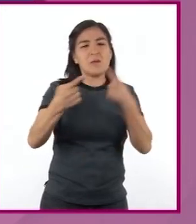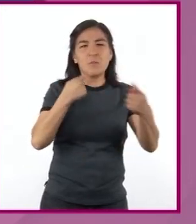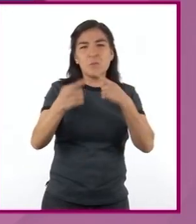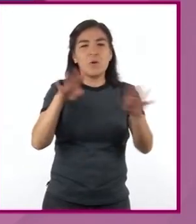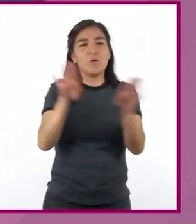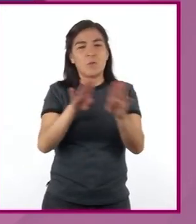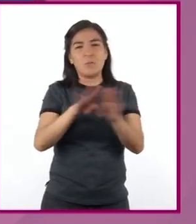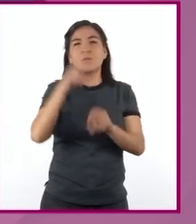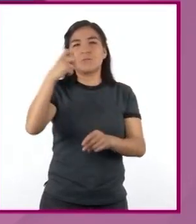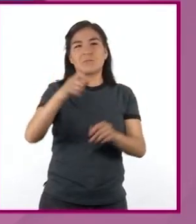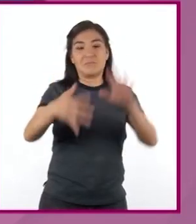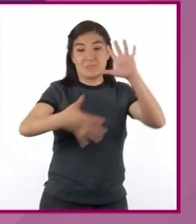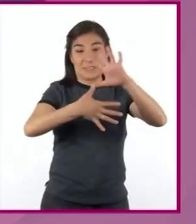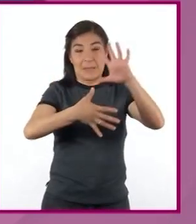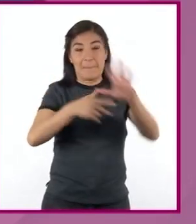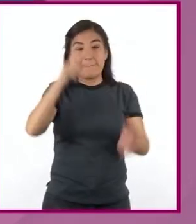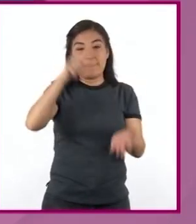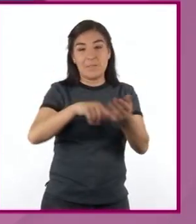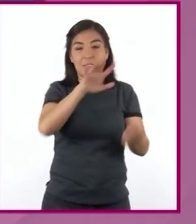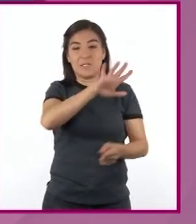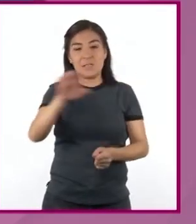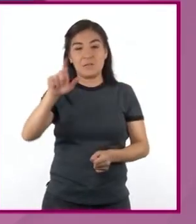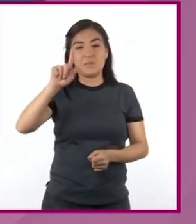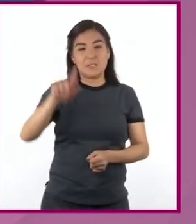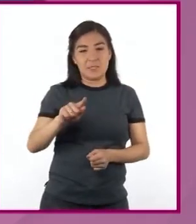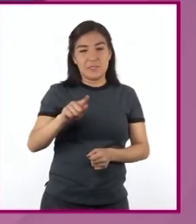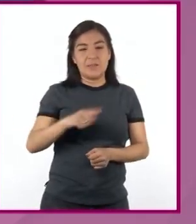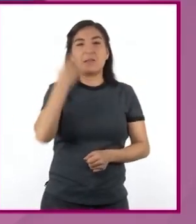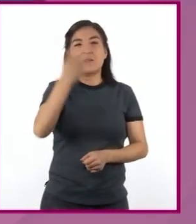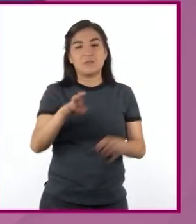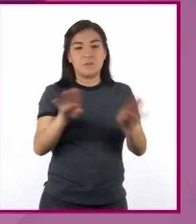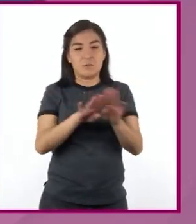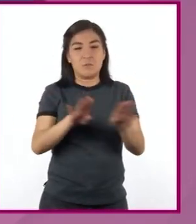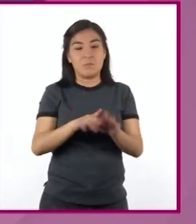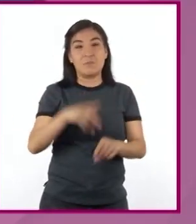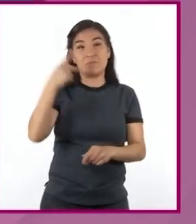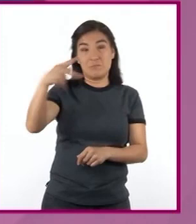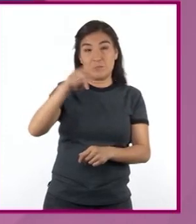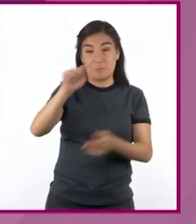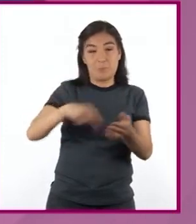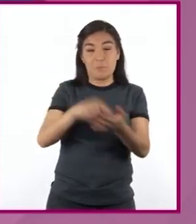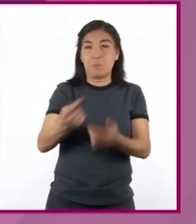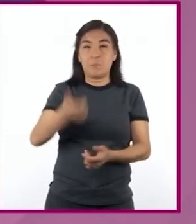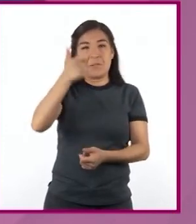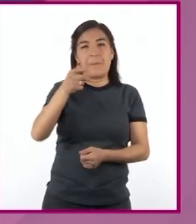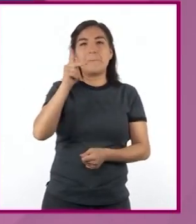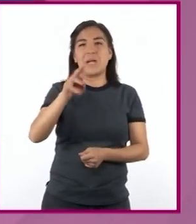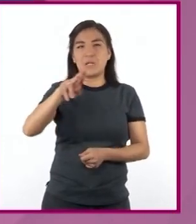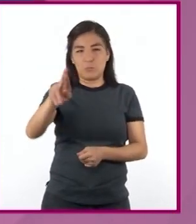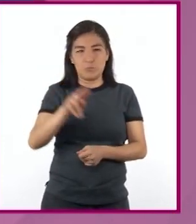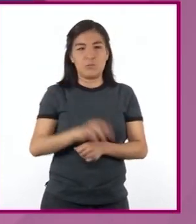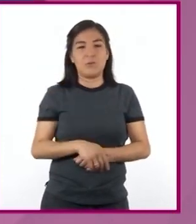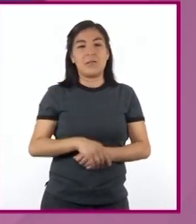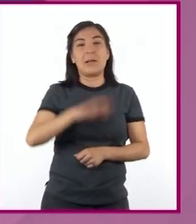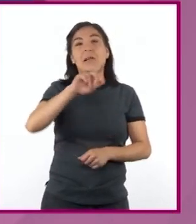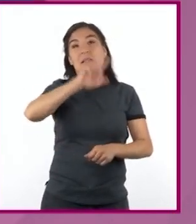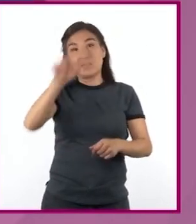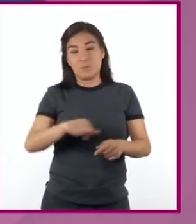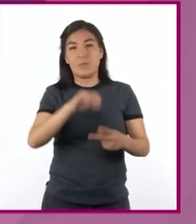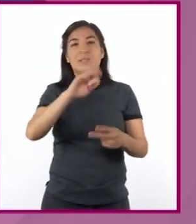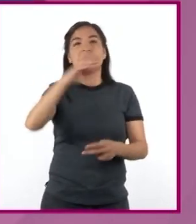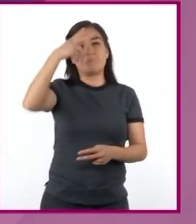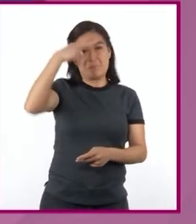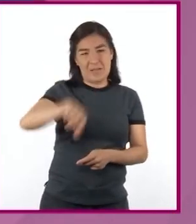el continente americano en 1570. Primero en Lima, Perú, poco tiempo después en México y más tarde